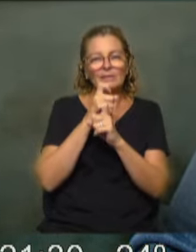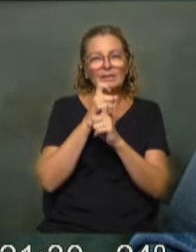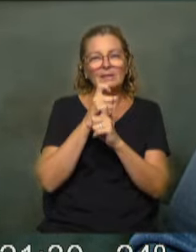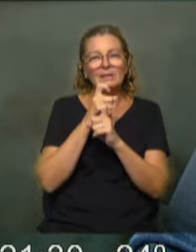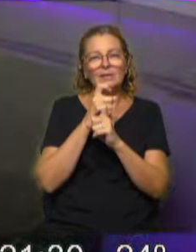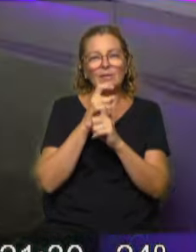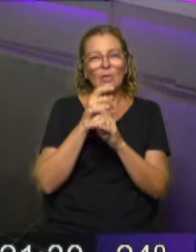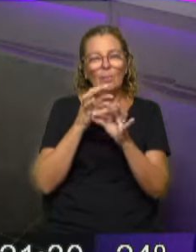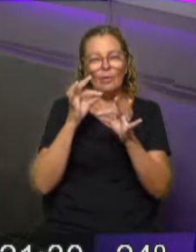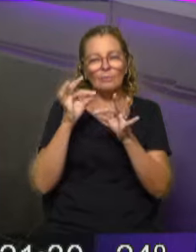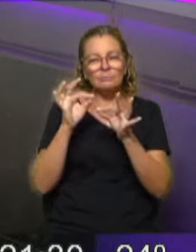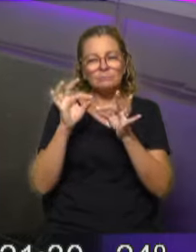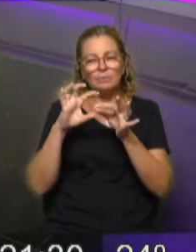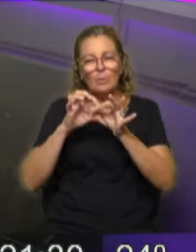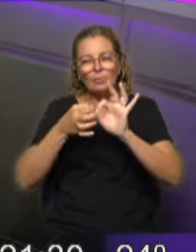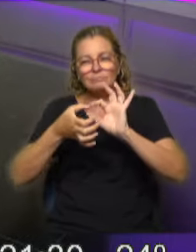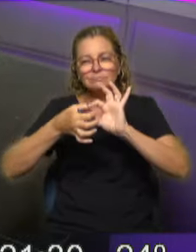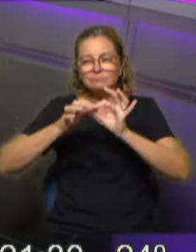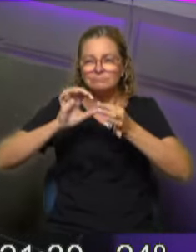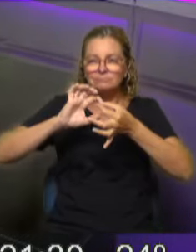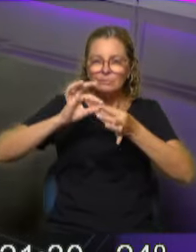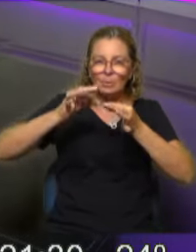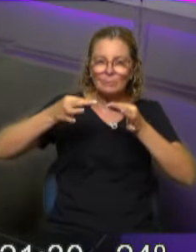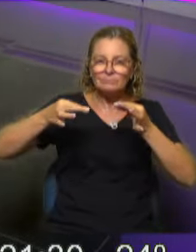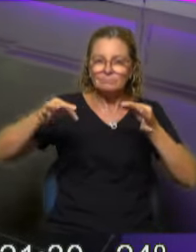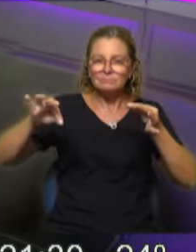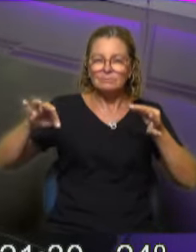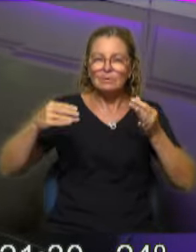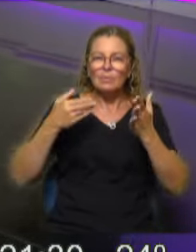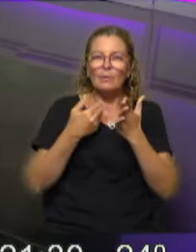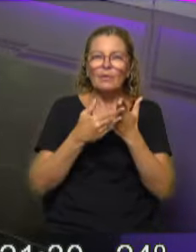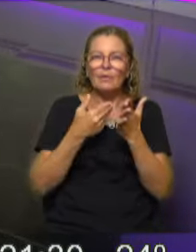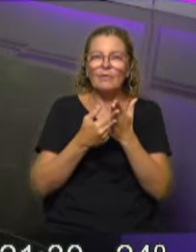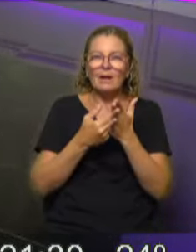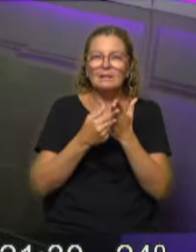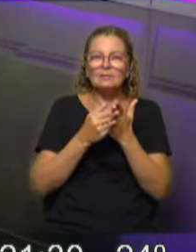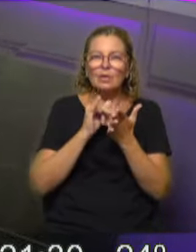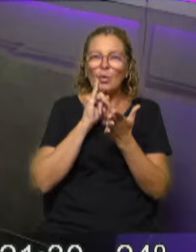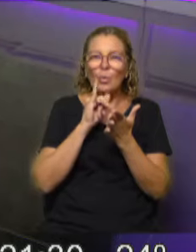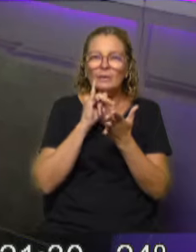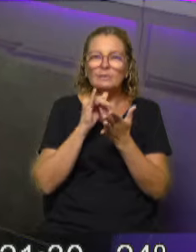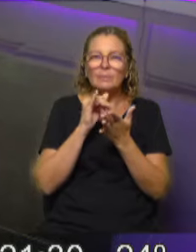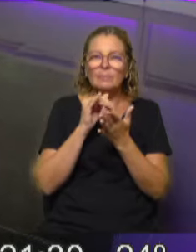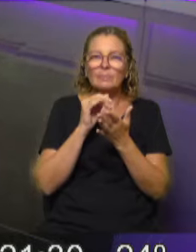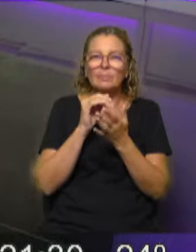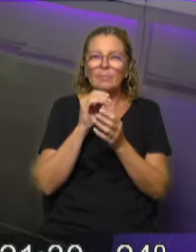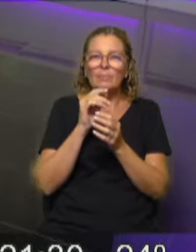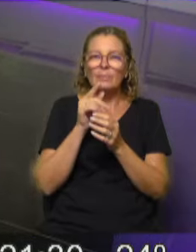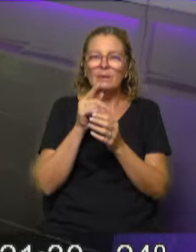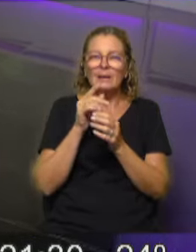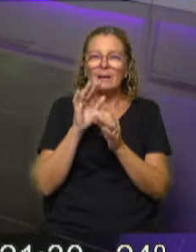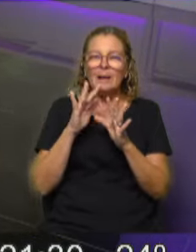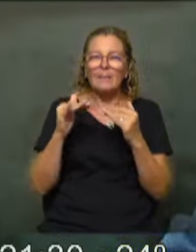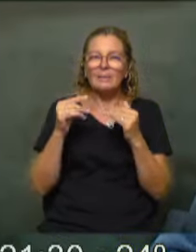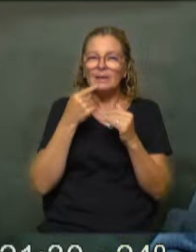eventualmente un hilo o que a veces como falto de narrativa, si se podría llegar. Capaz que